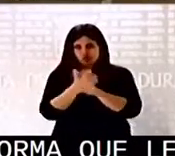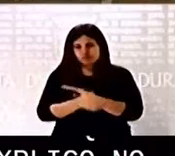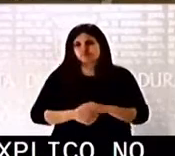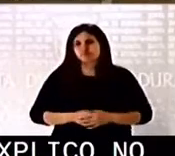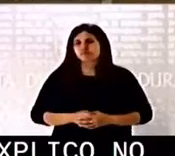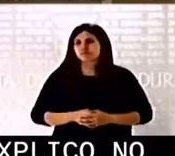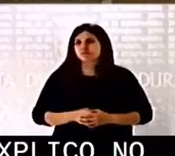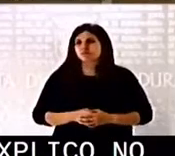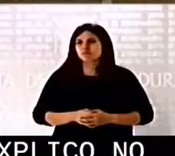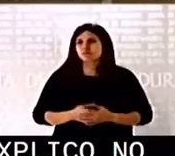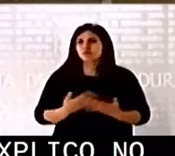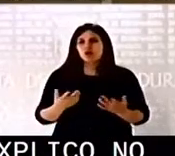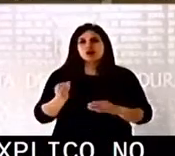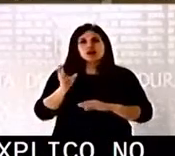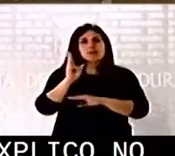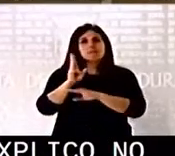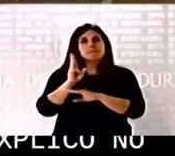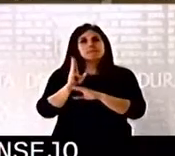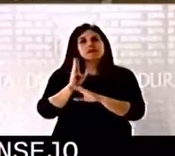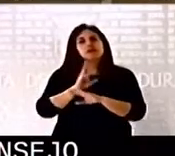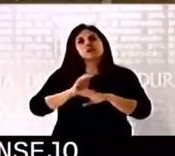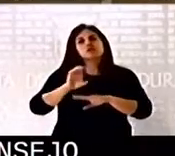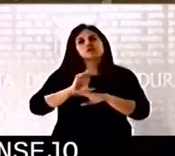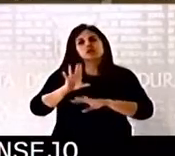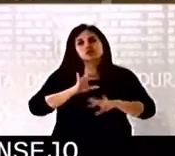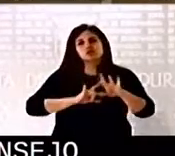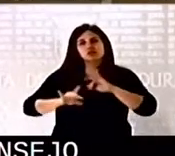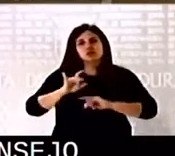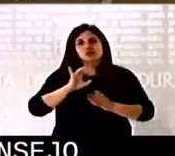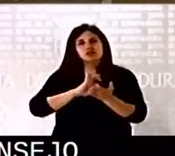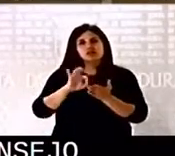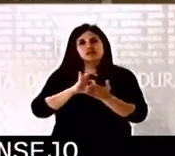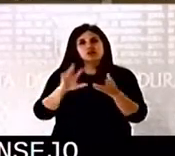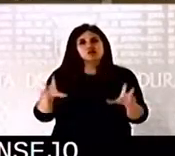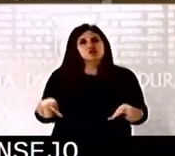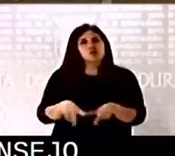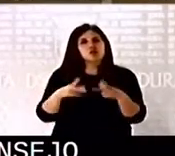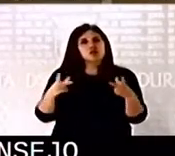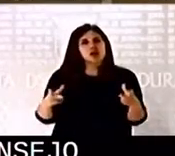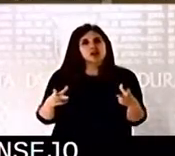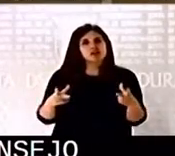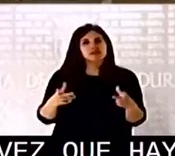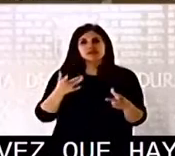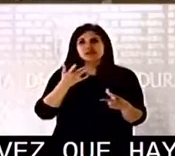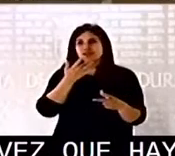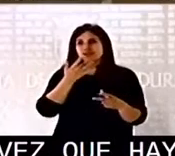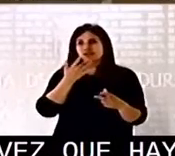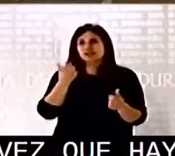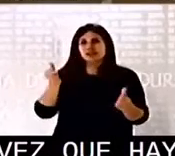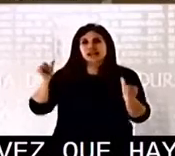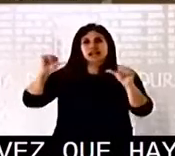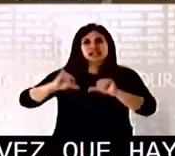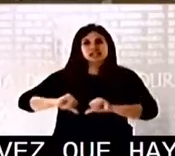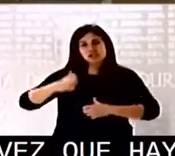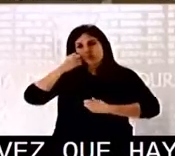seguir teniendo un pleno del Consejo Territorial de Servicios Sociales cada vez que hay una crisis humanitaria.